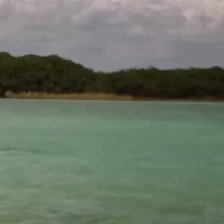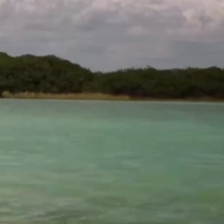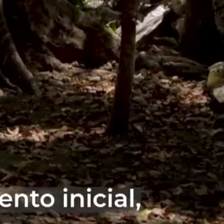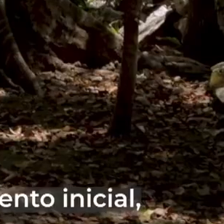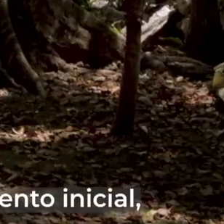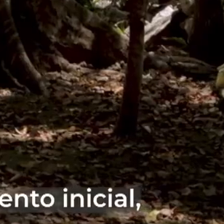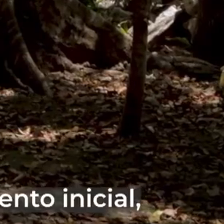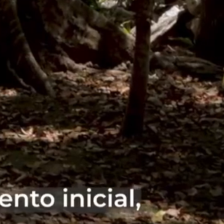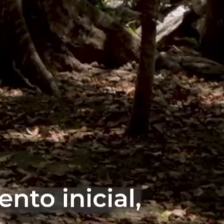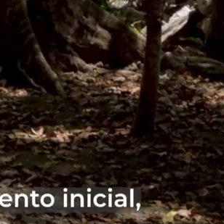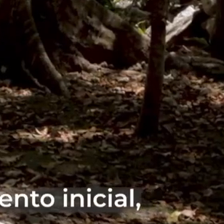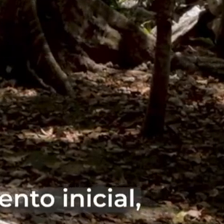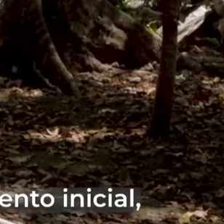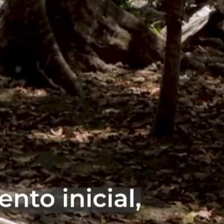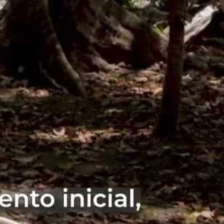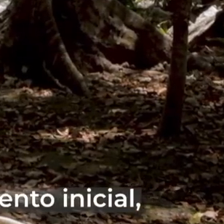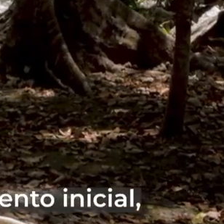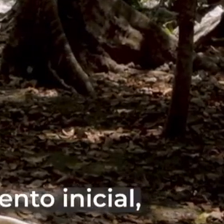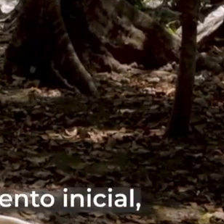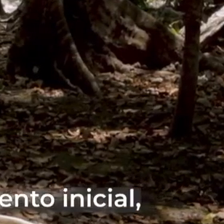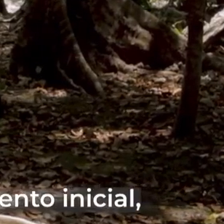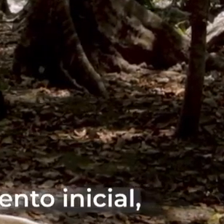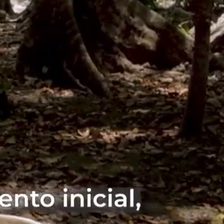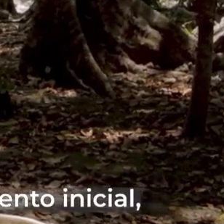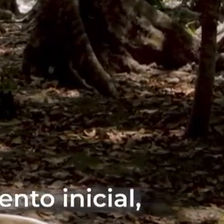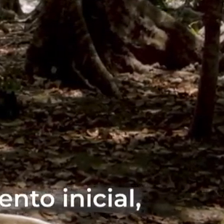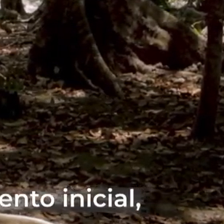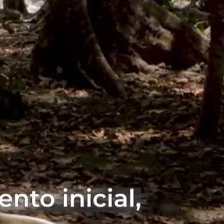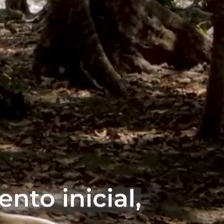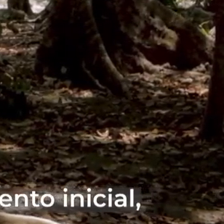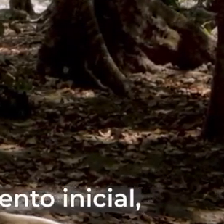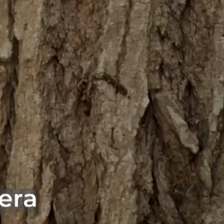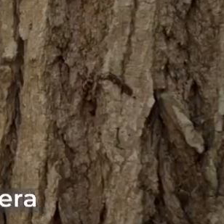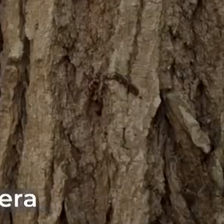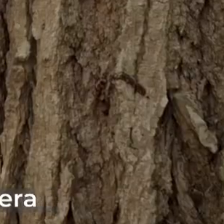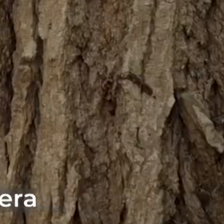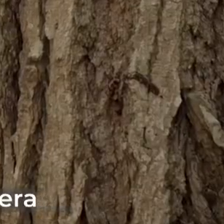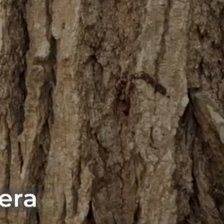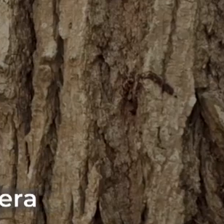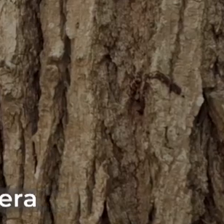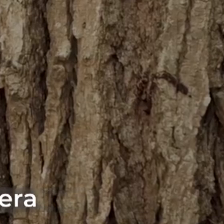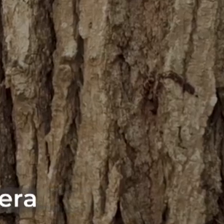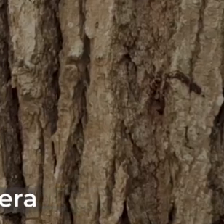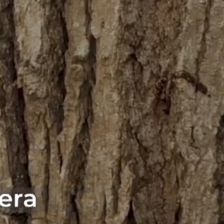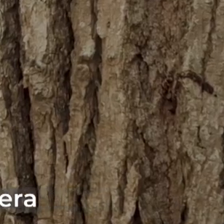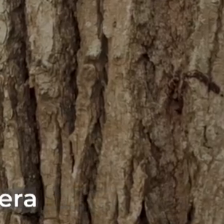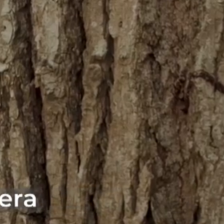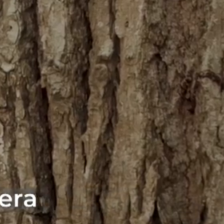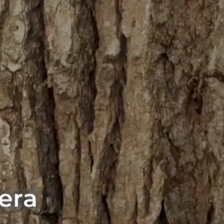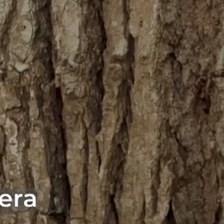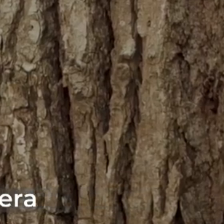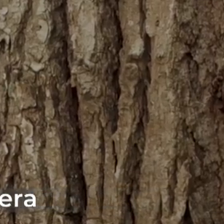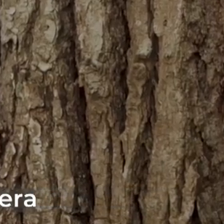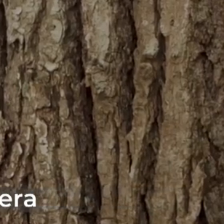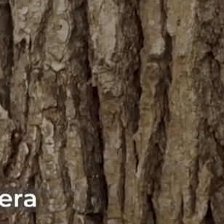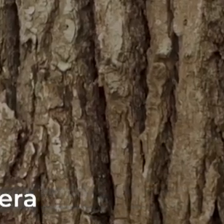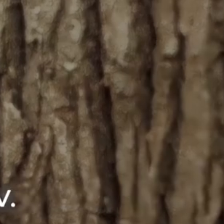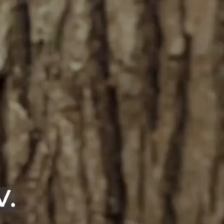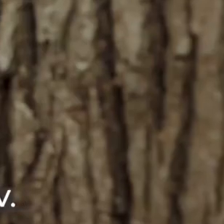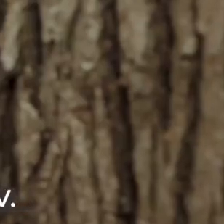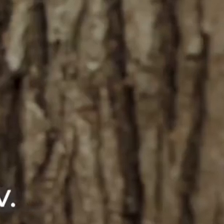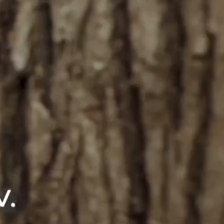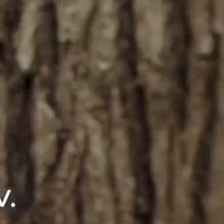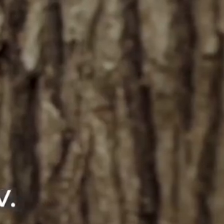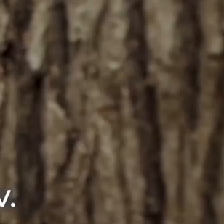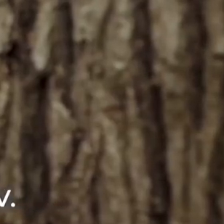La historia de esta población remite a un momento inicial, que se remonta al año 250 de nuestra era y